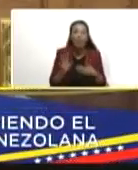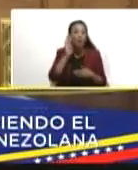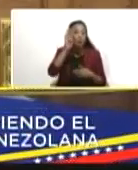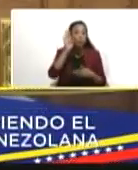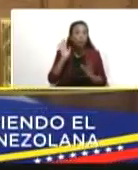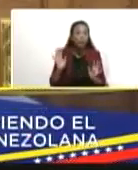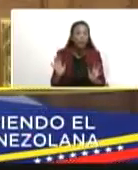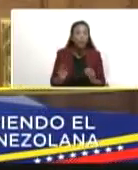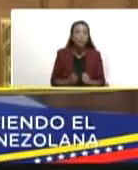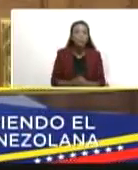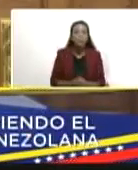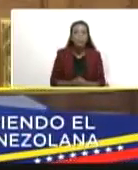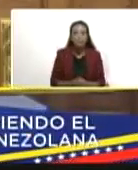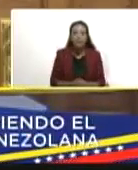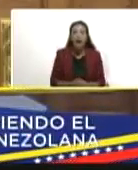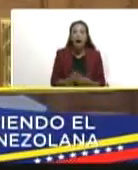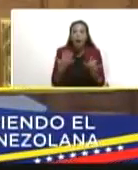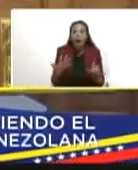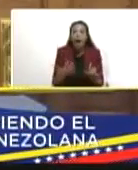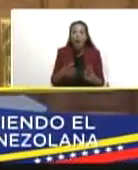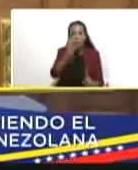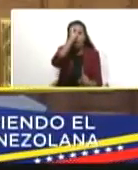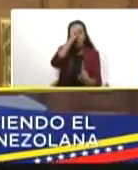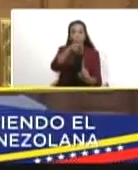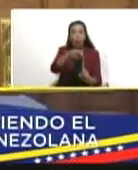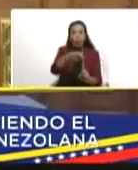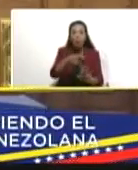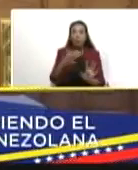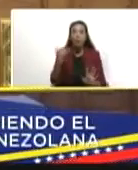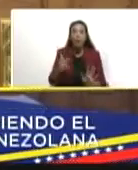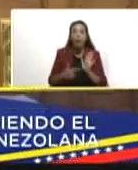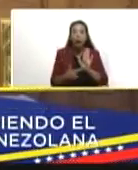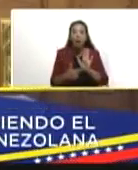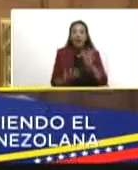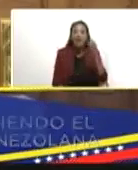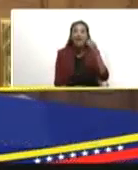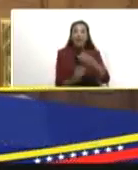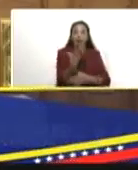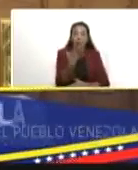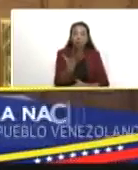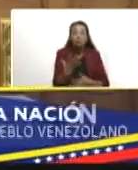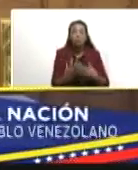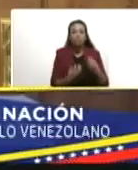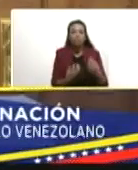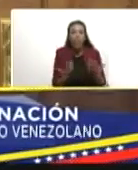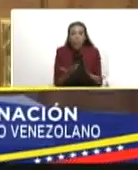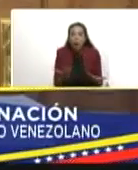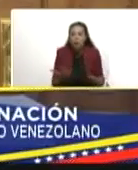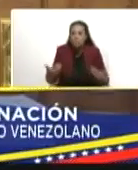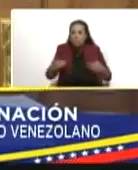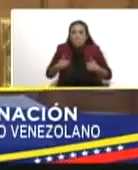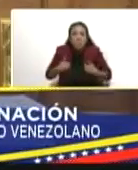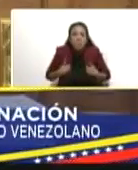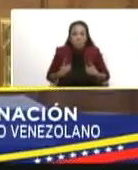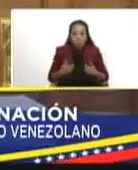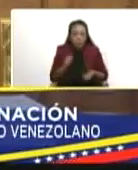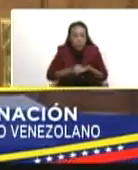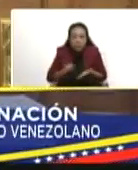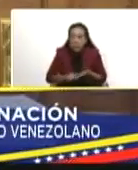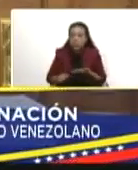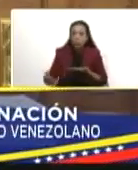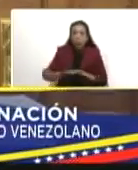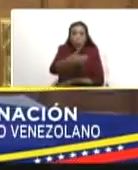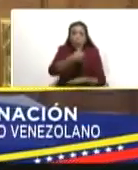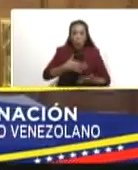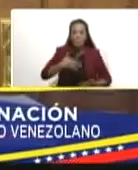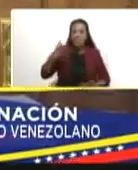viene el gran objetivo construido en base a pulso a un